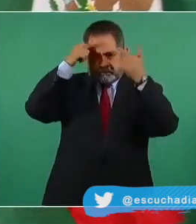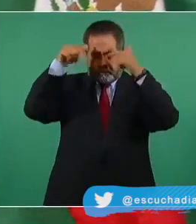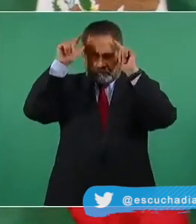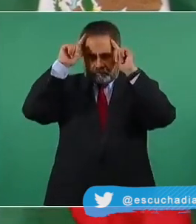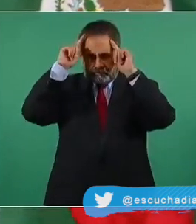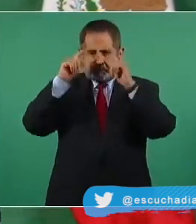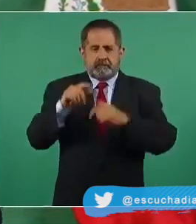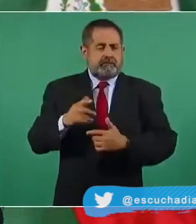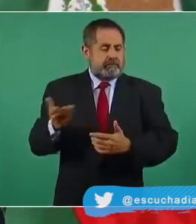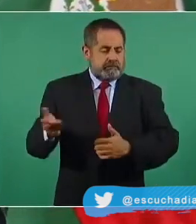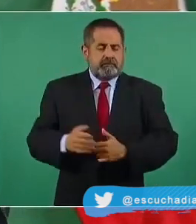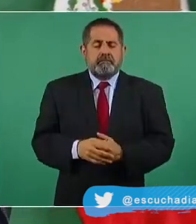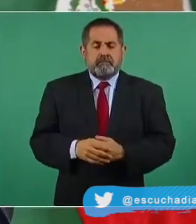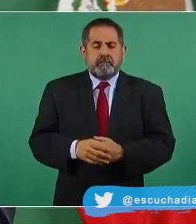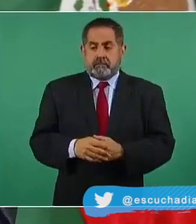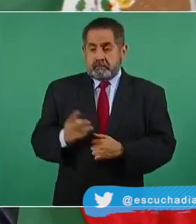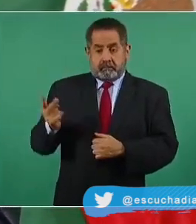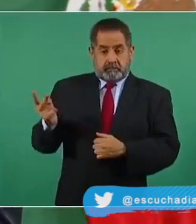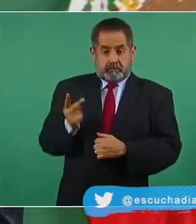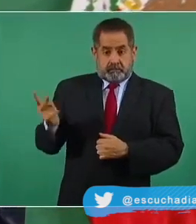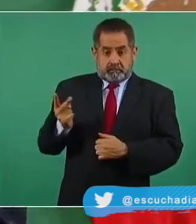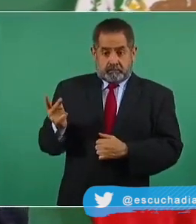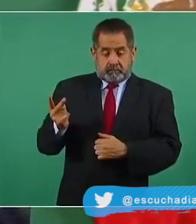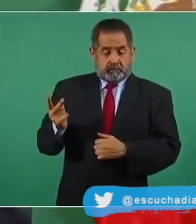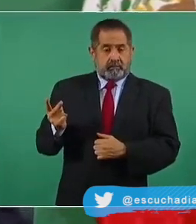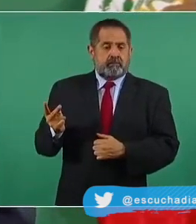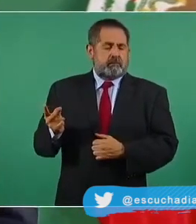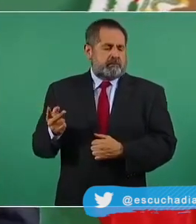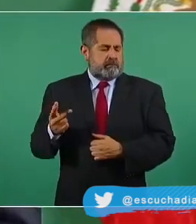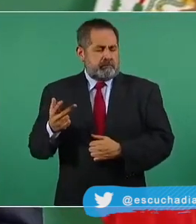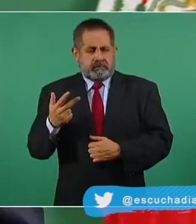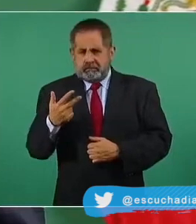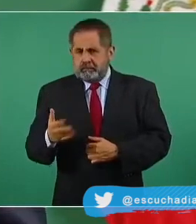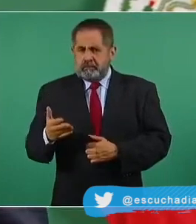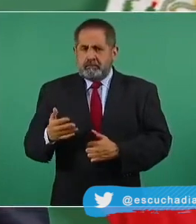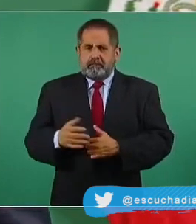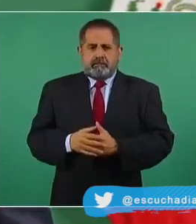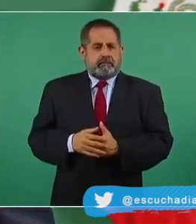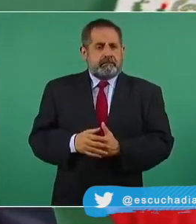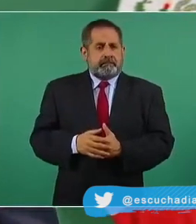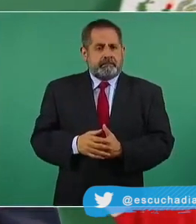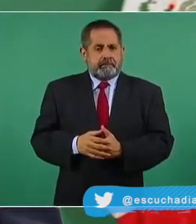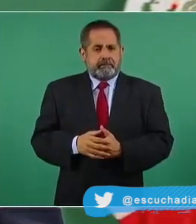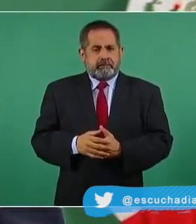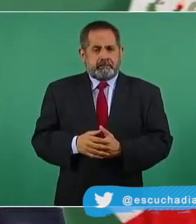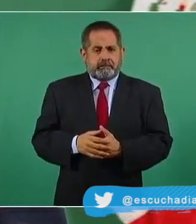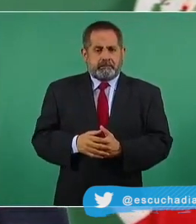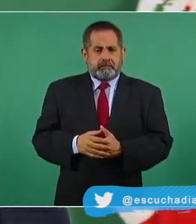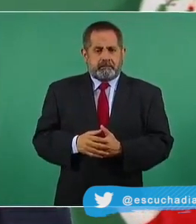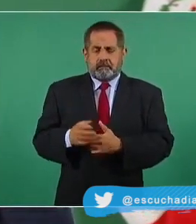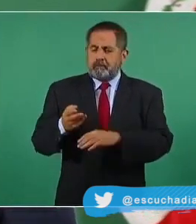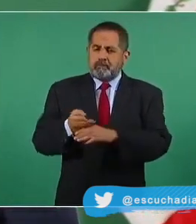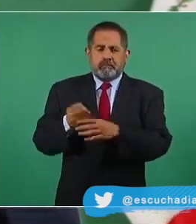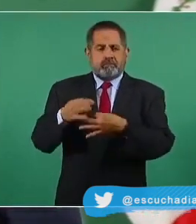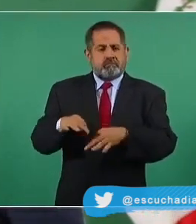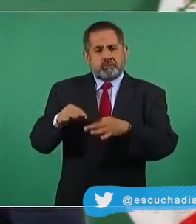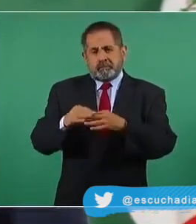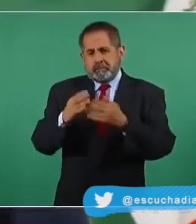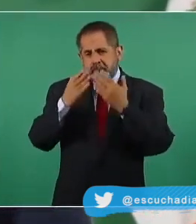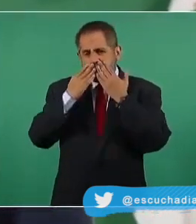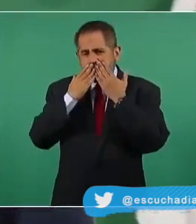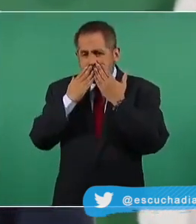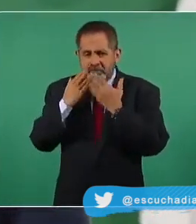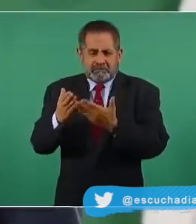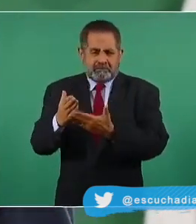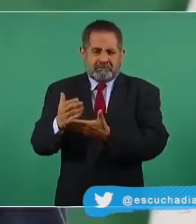En cuanto al tema económico, el presidente menciona que la recuperación de México marcha muy bien y la principal afectación no es material,